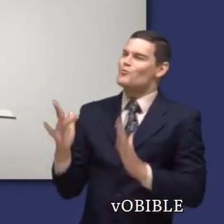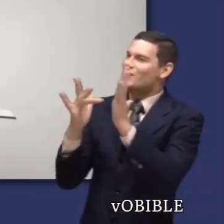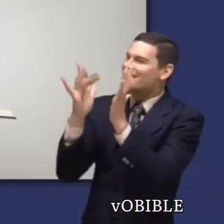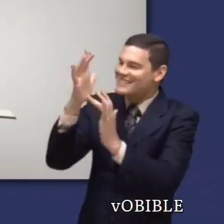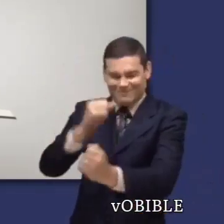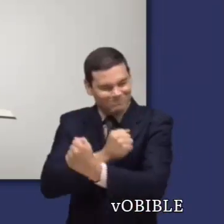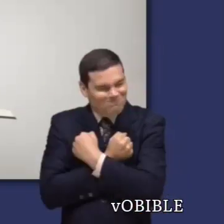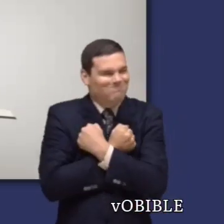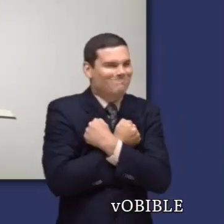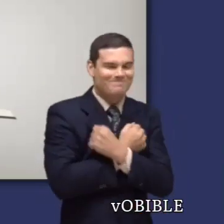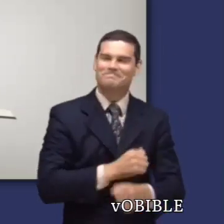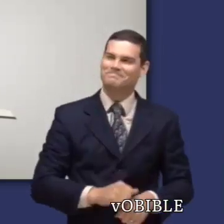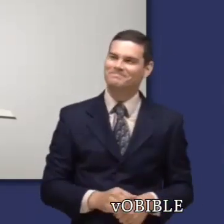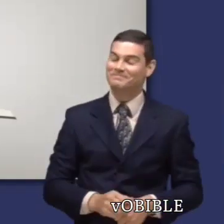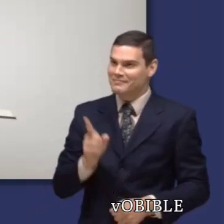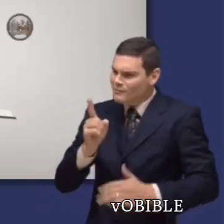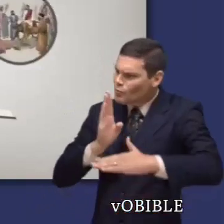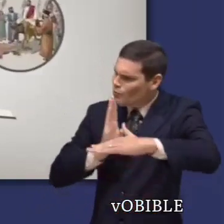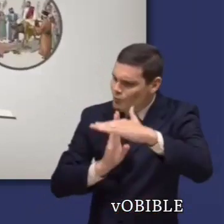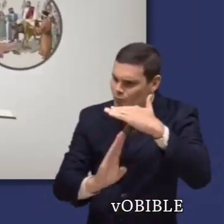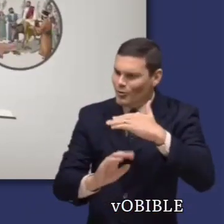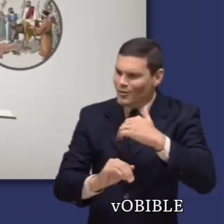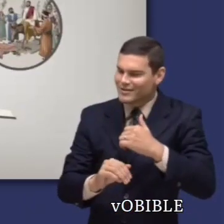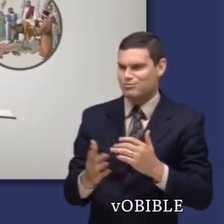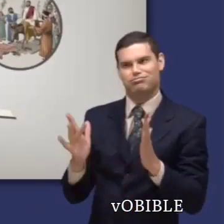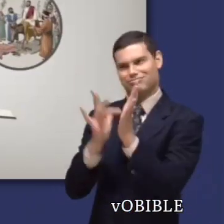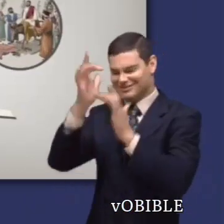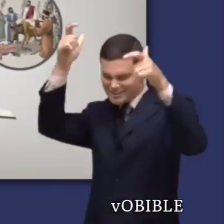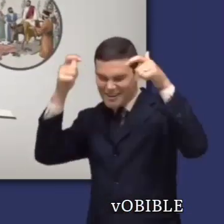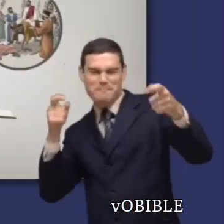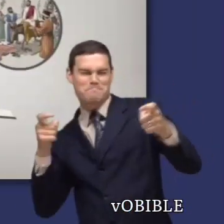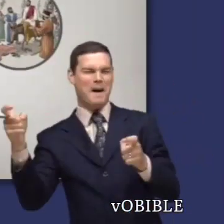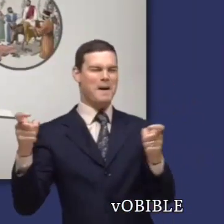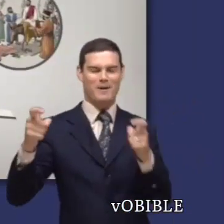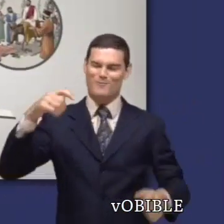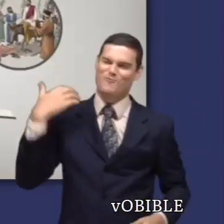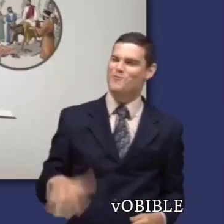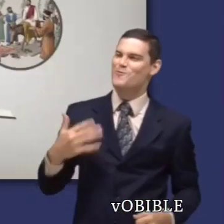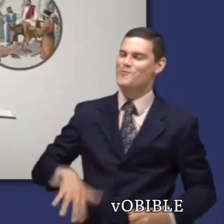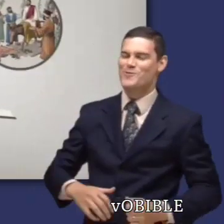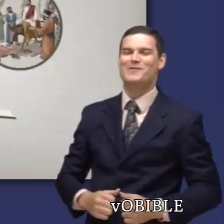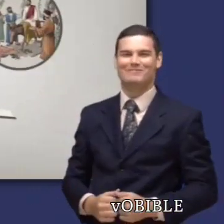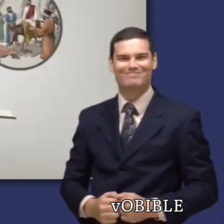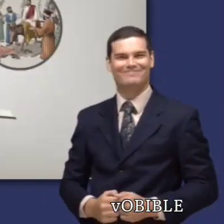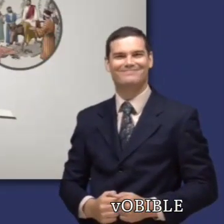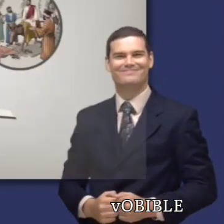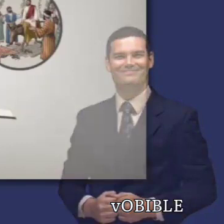humanidad, en su ejemplo de humildad y en su papel como Mesías, el Rey del reino de